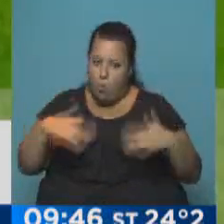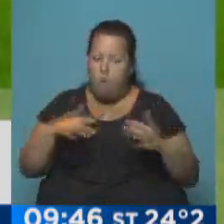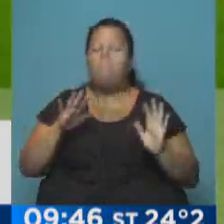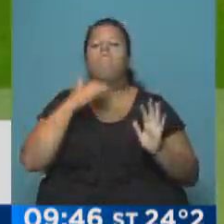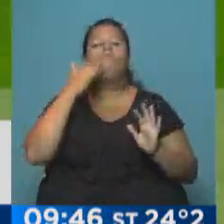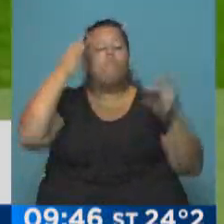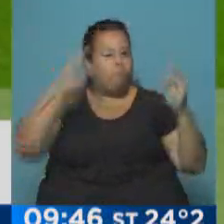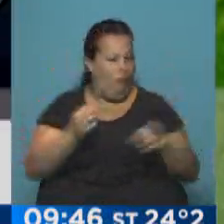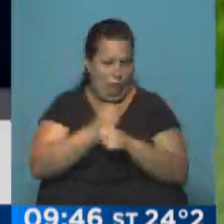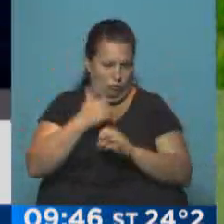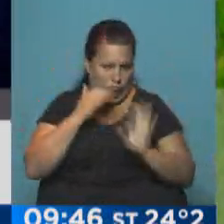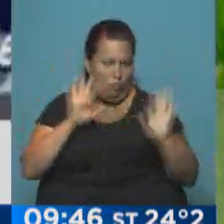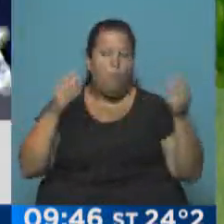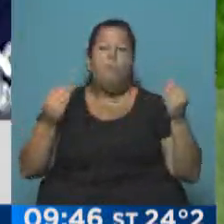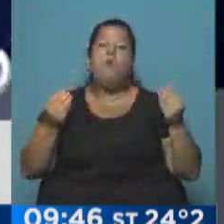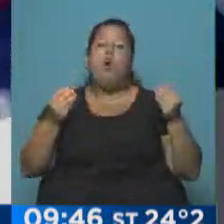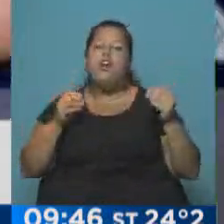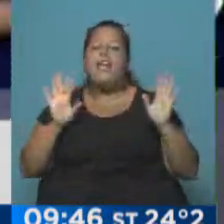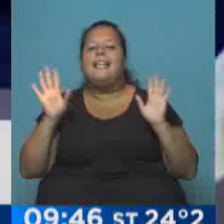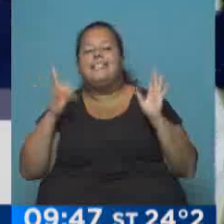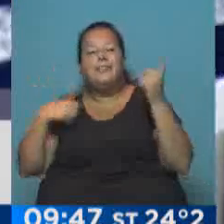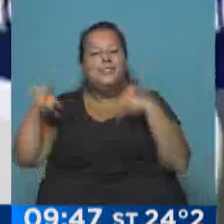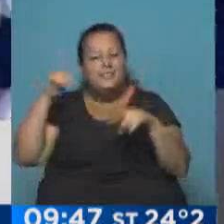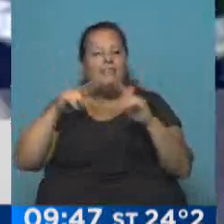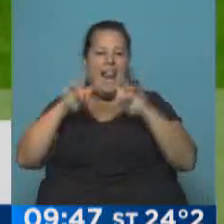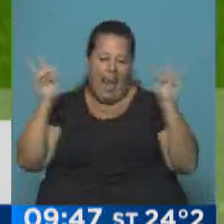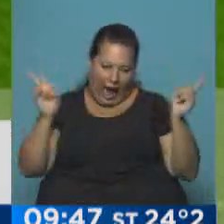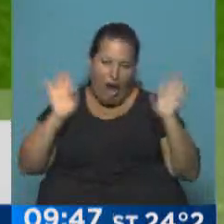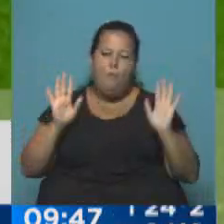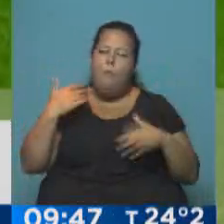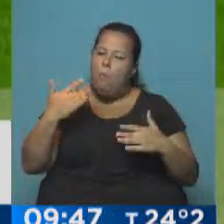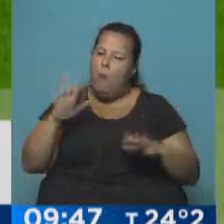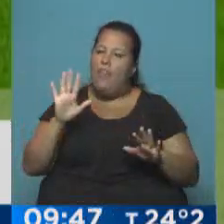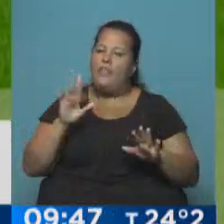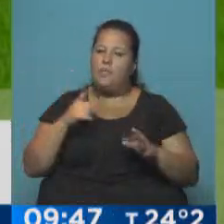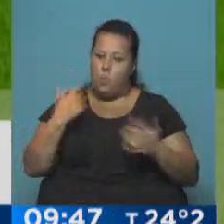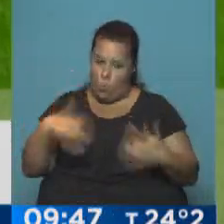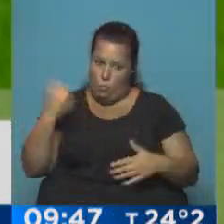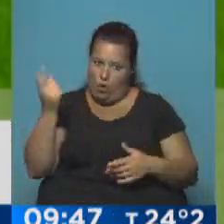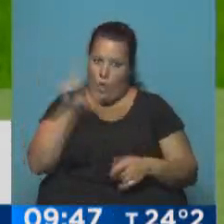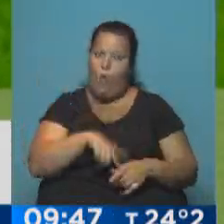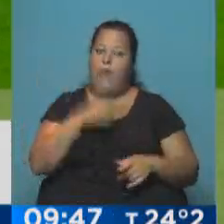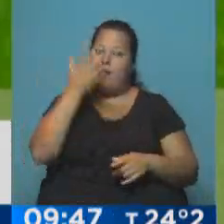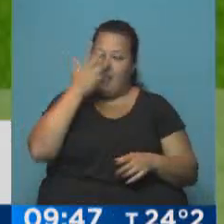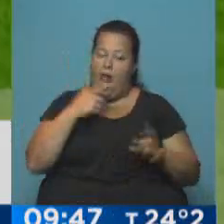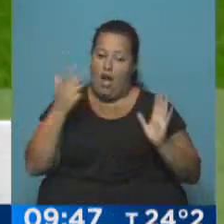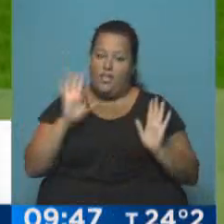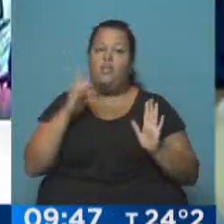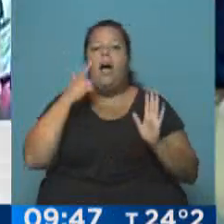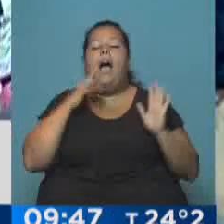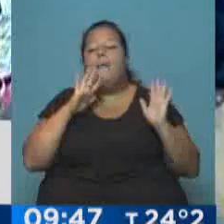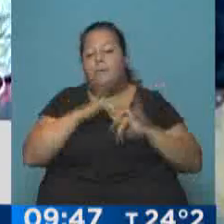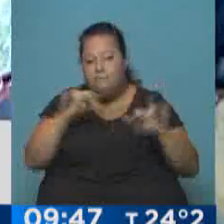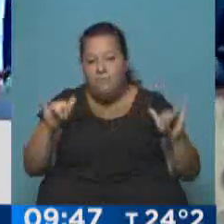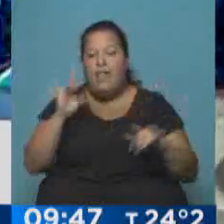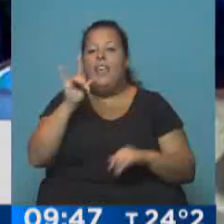todavía no dimos cuenta porque es una gestión que va a llevar un tiempo, pero es muy probable que Belucci sea refuerzo de San Lorenzo Almagro, por eso decimos.